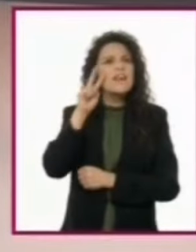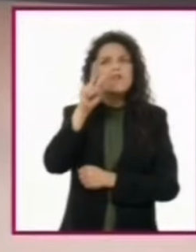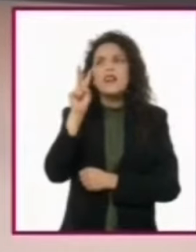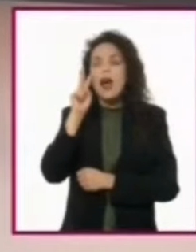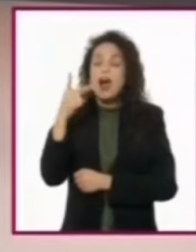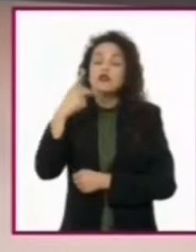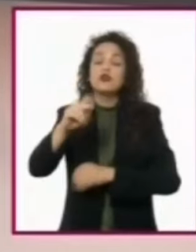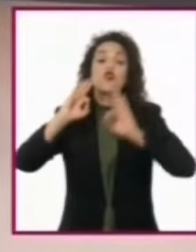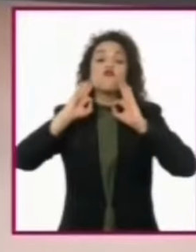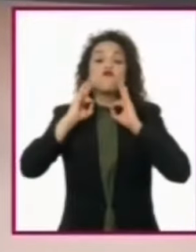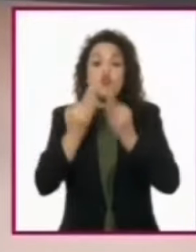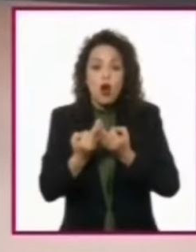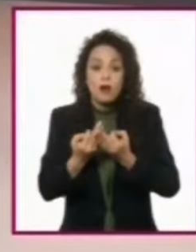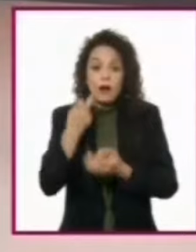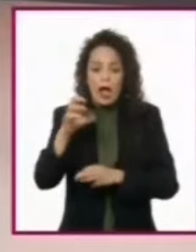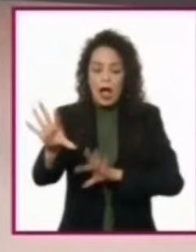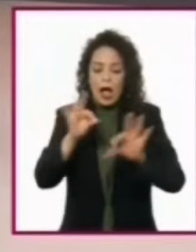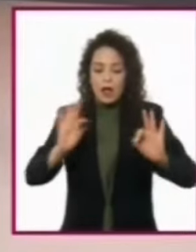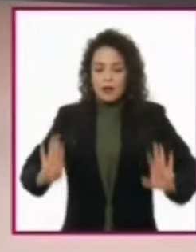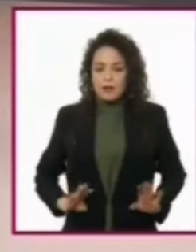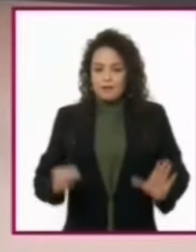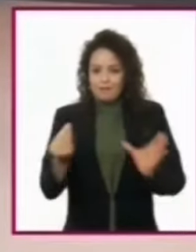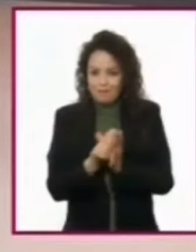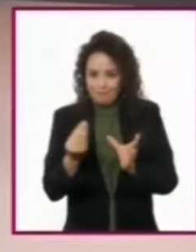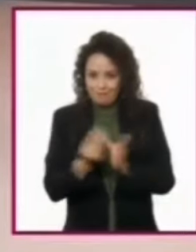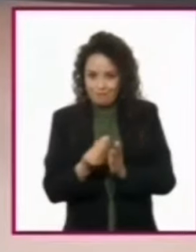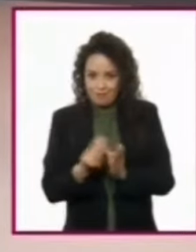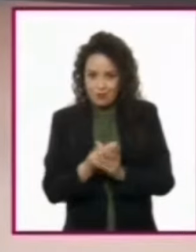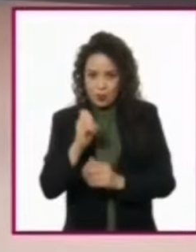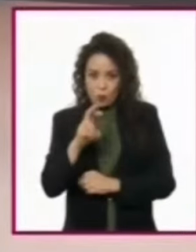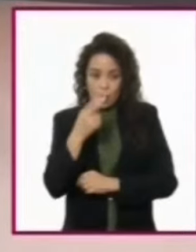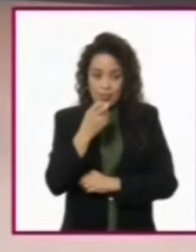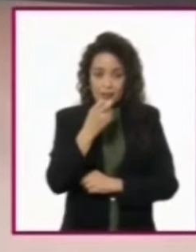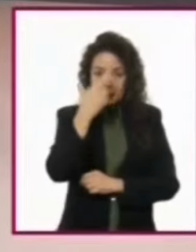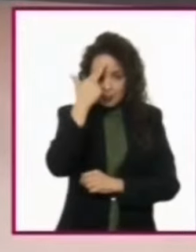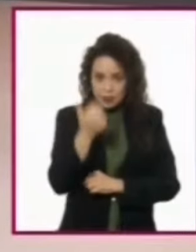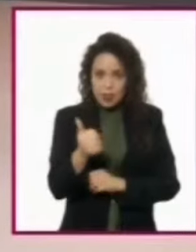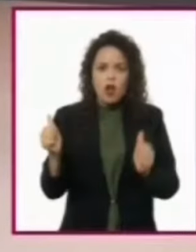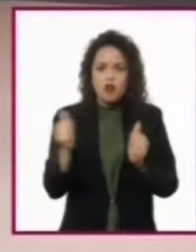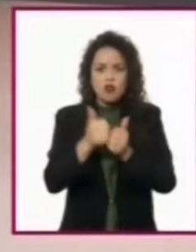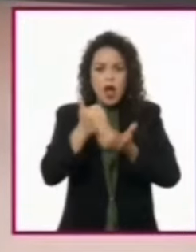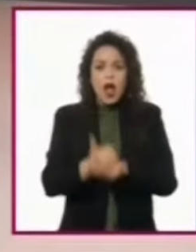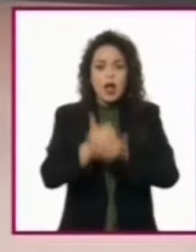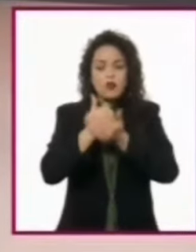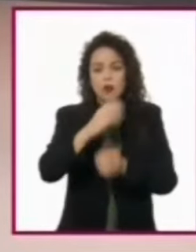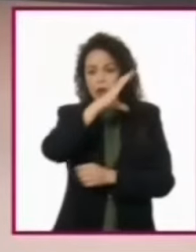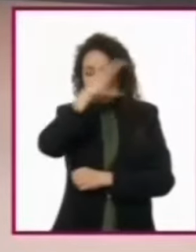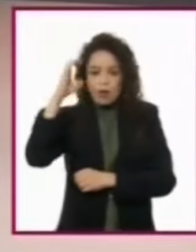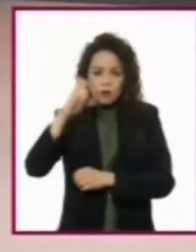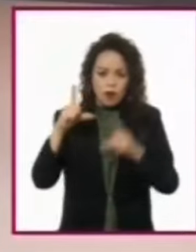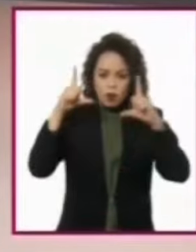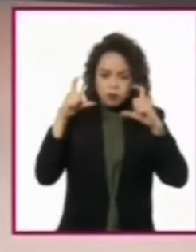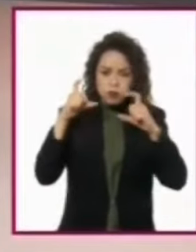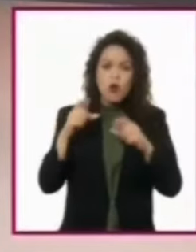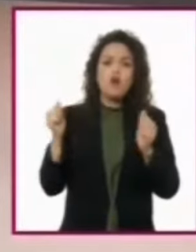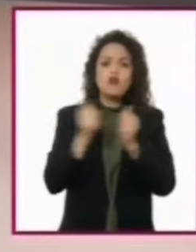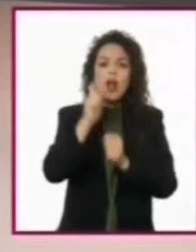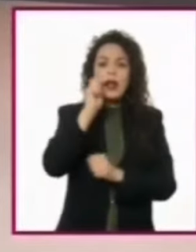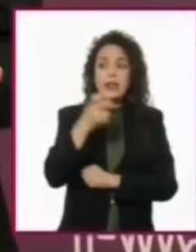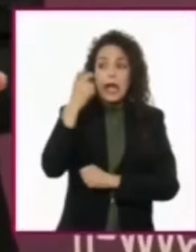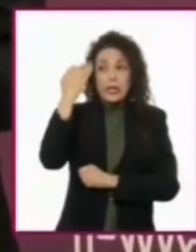tienen. Su clasificación fue realizada a través de fotografías de galaxias, tomadas con un telescopio de la